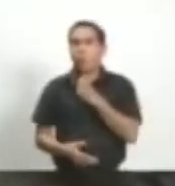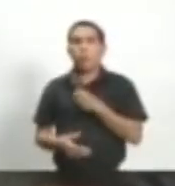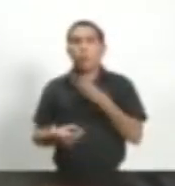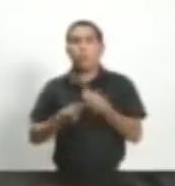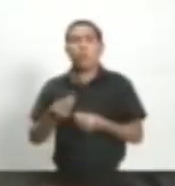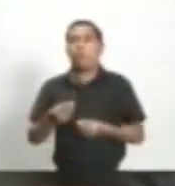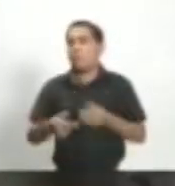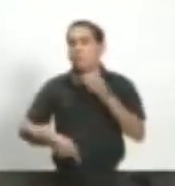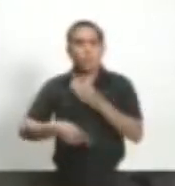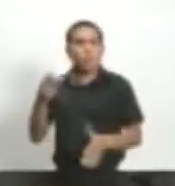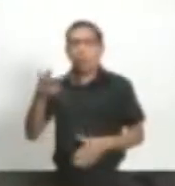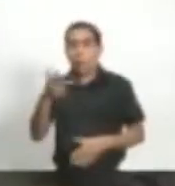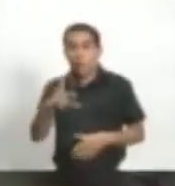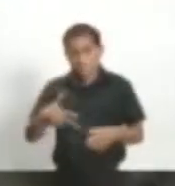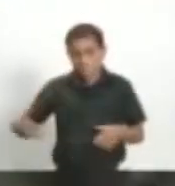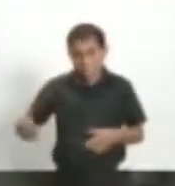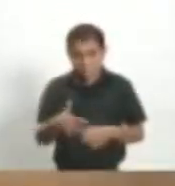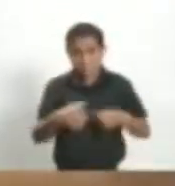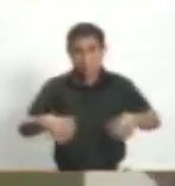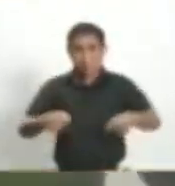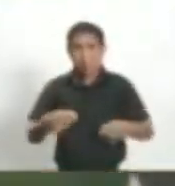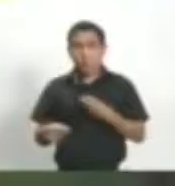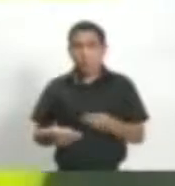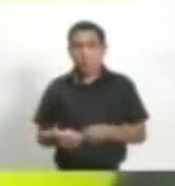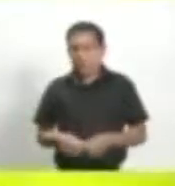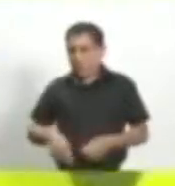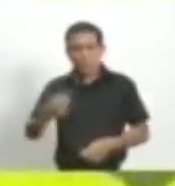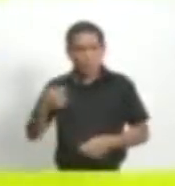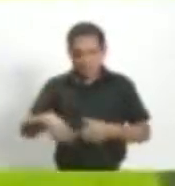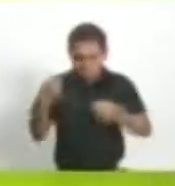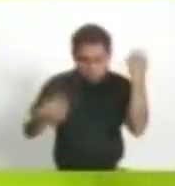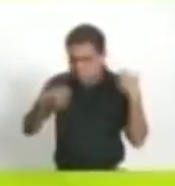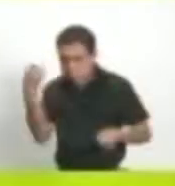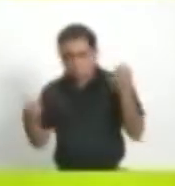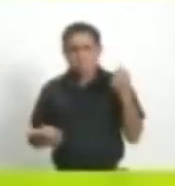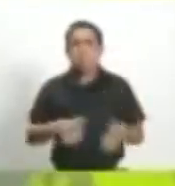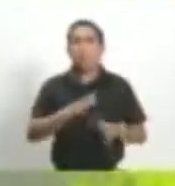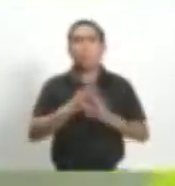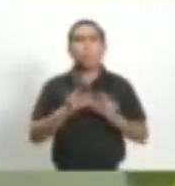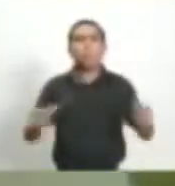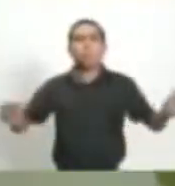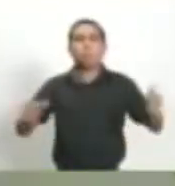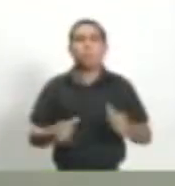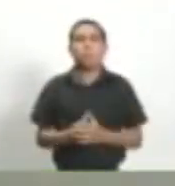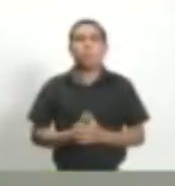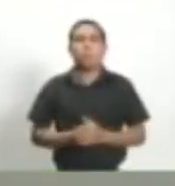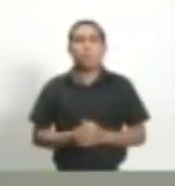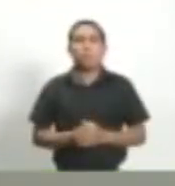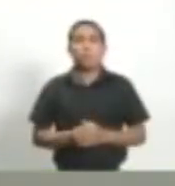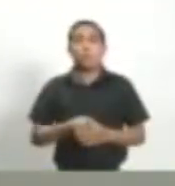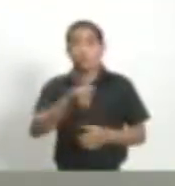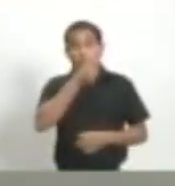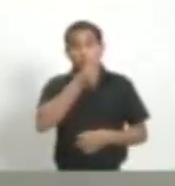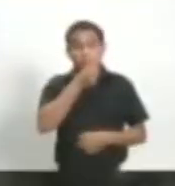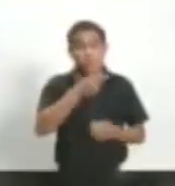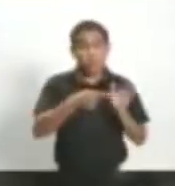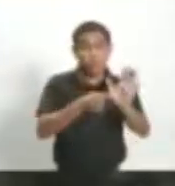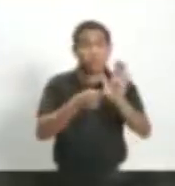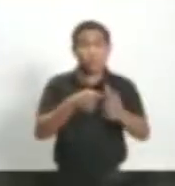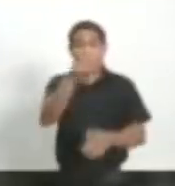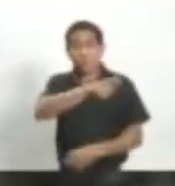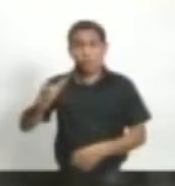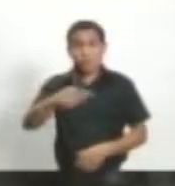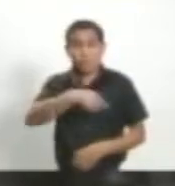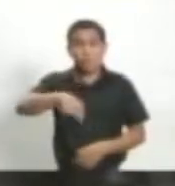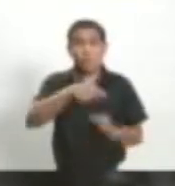por desvalijarla y venderla en otros sitios. Aseguró que en esa ocasión la denuncia de la víctima fue clave para dar con los responsables.